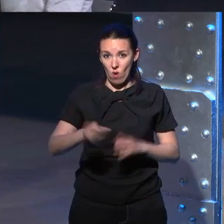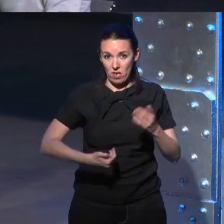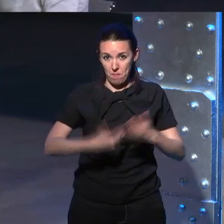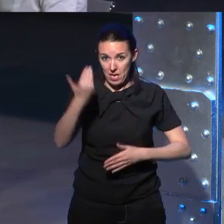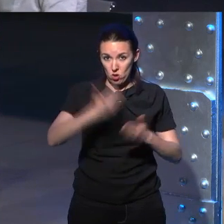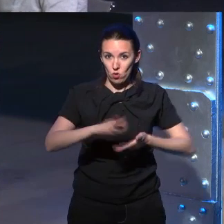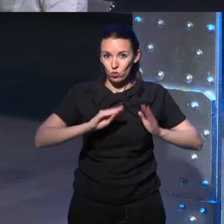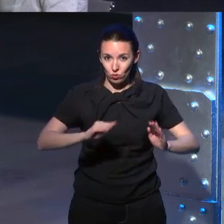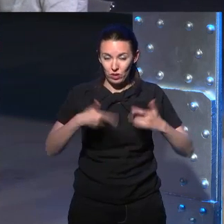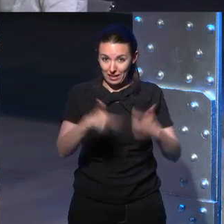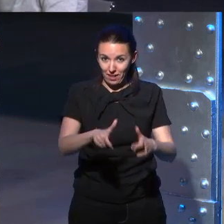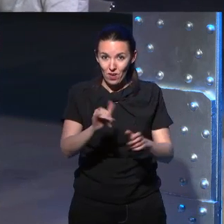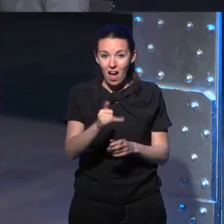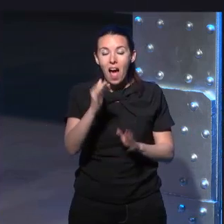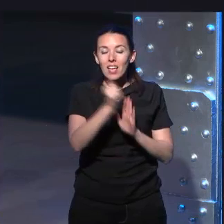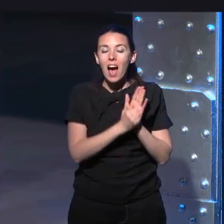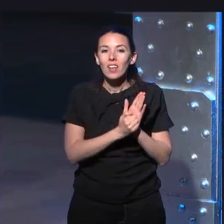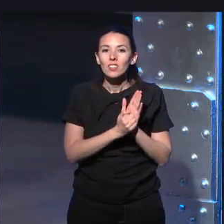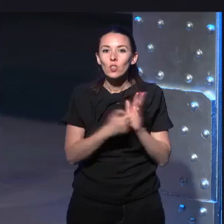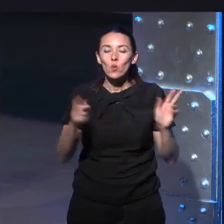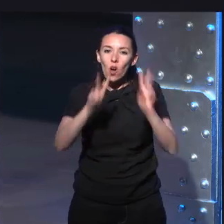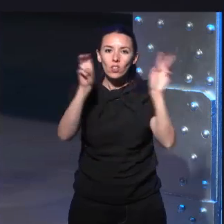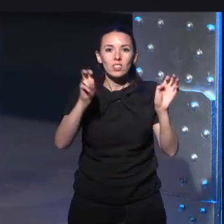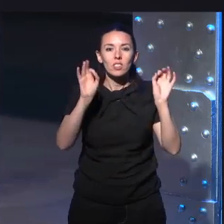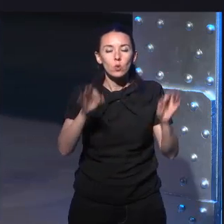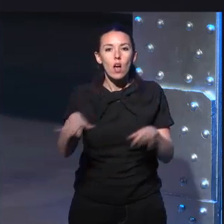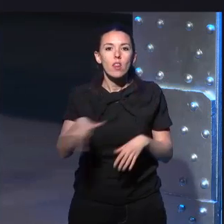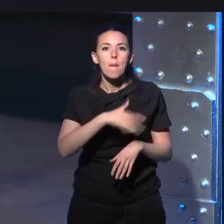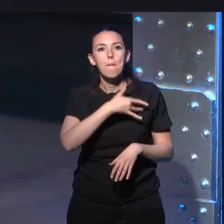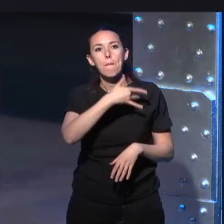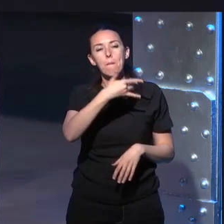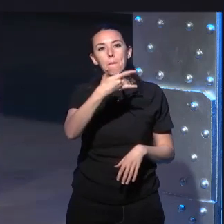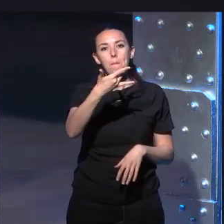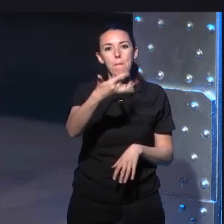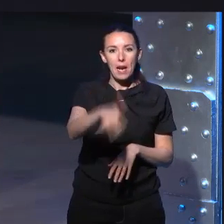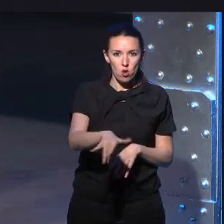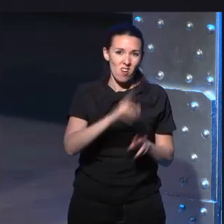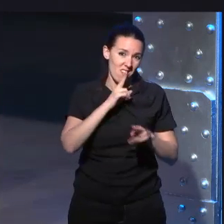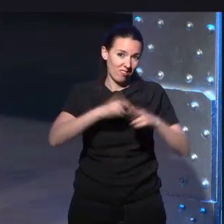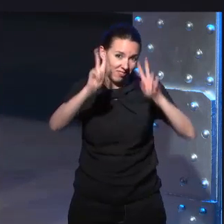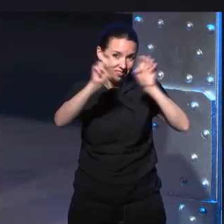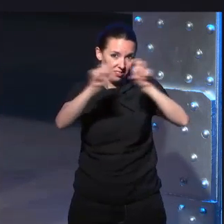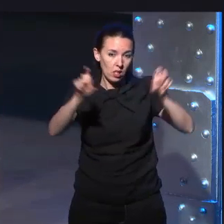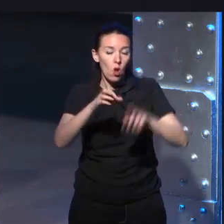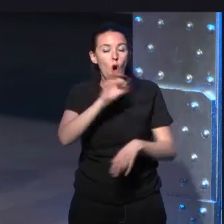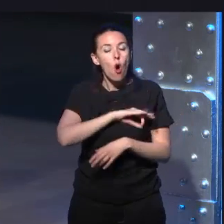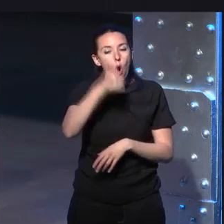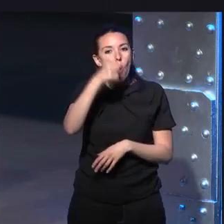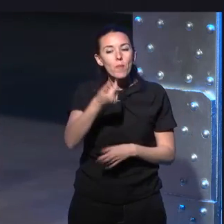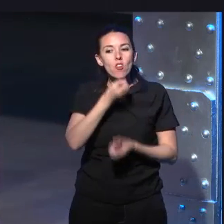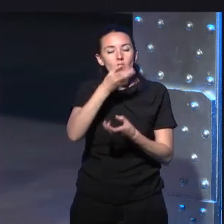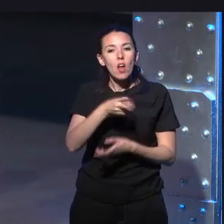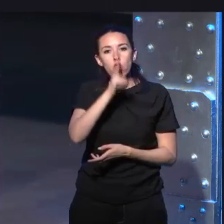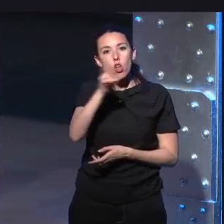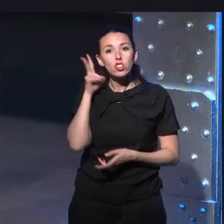periódico, me he encontrado con un artículo titulado Perdonar, y contaba un señor que ahora hace 2 años que